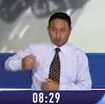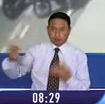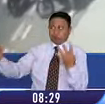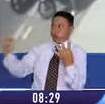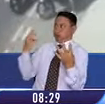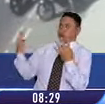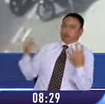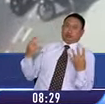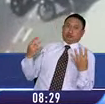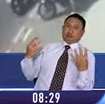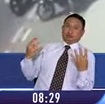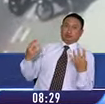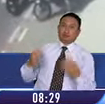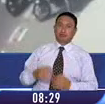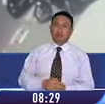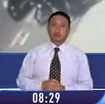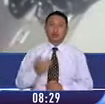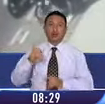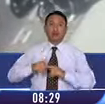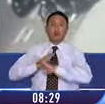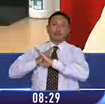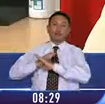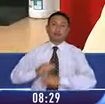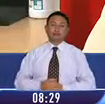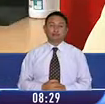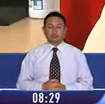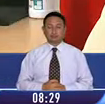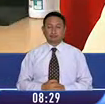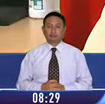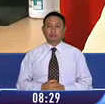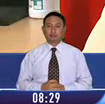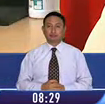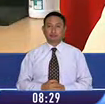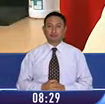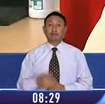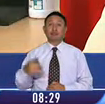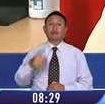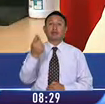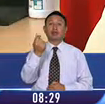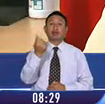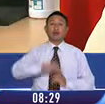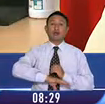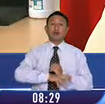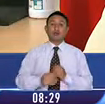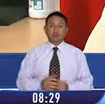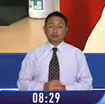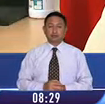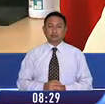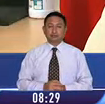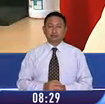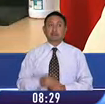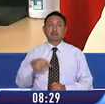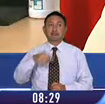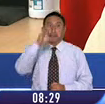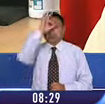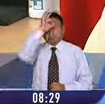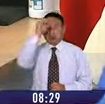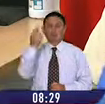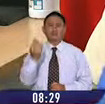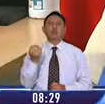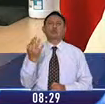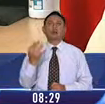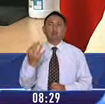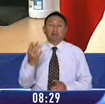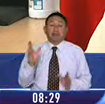sin darles oportunidad a que reaccionen. Y sustraen el dinero en efectivo, en el cual se desconoce el monto